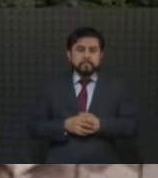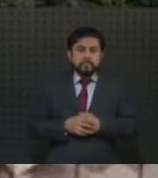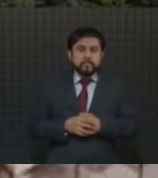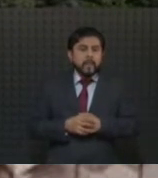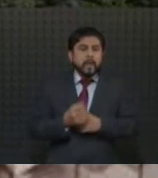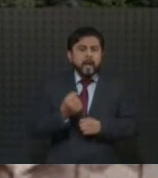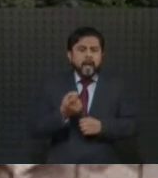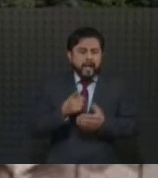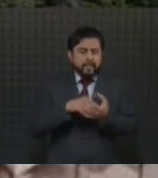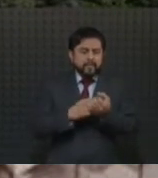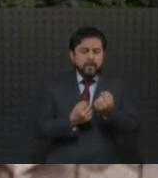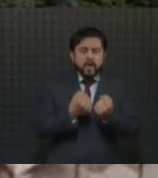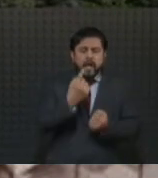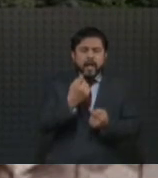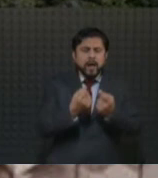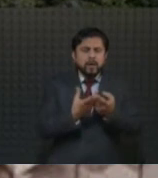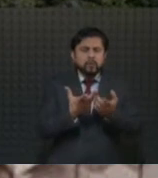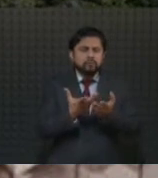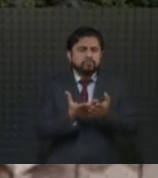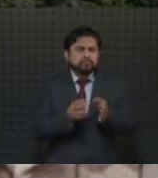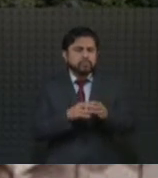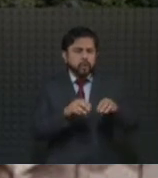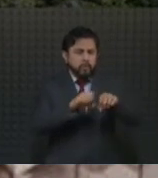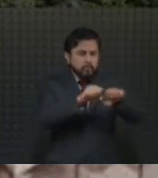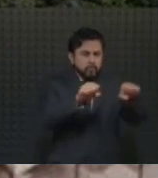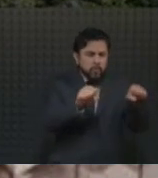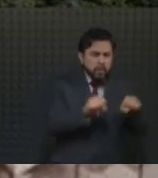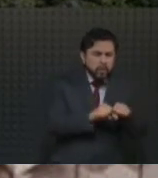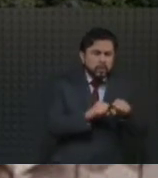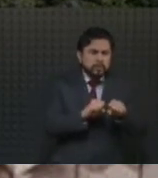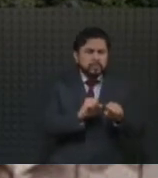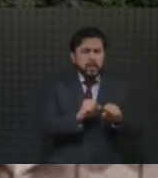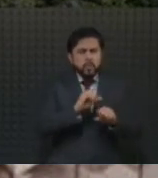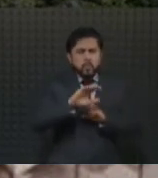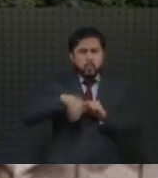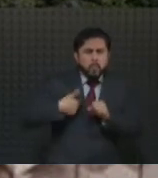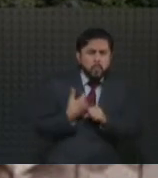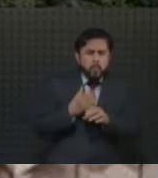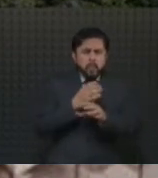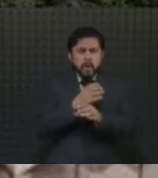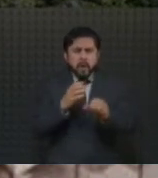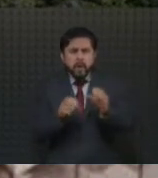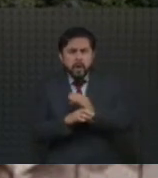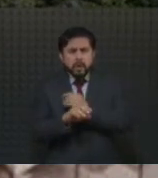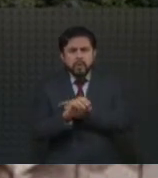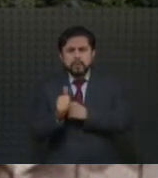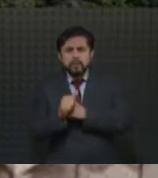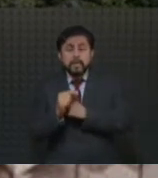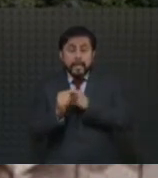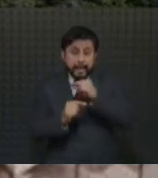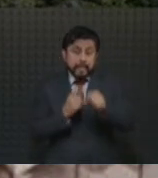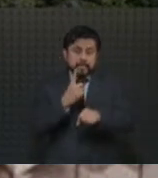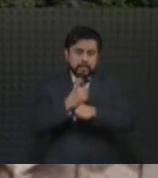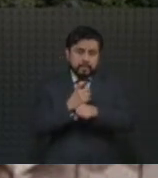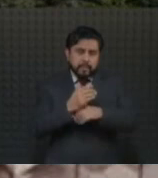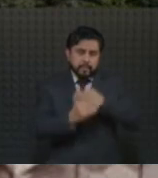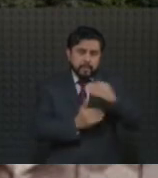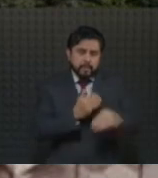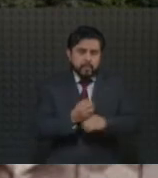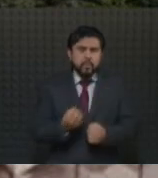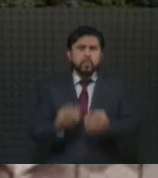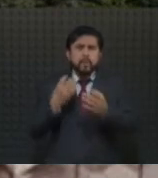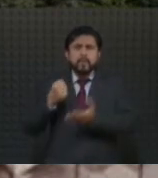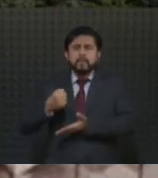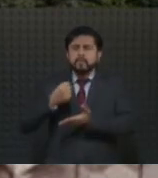construyeron bodegas, laboratorios y se movieron dentro de la planta de asfalto. Entonces, la primera etapa consistió en eso y ahí se invirtieron